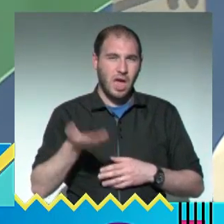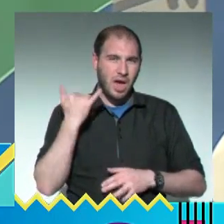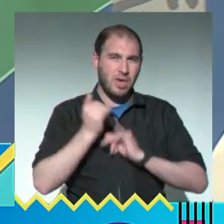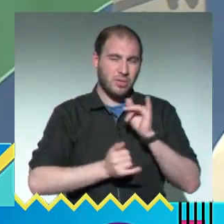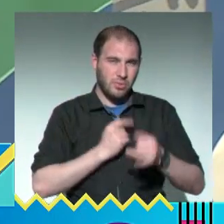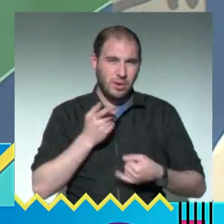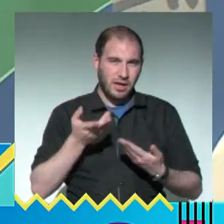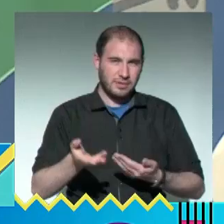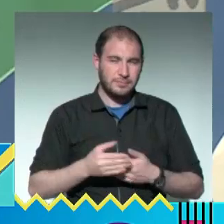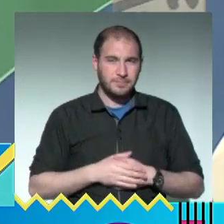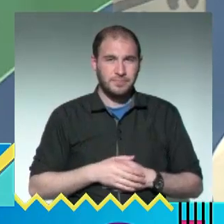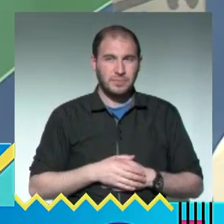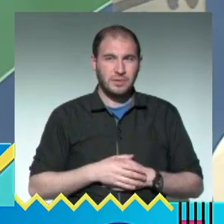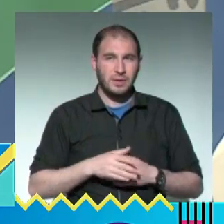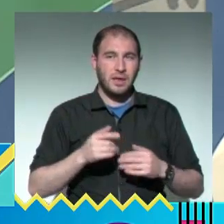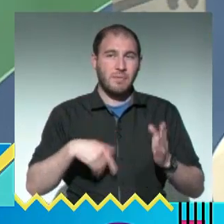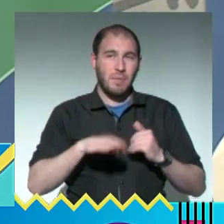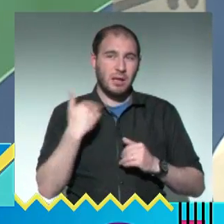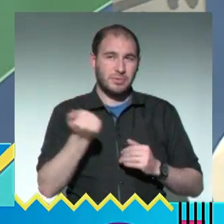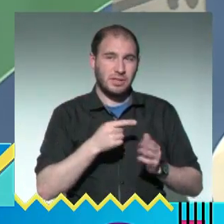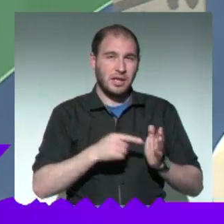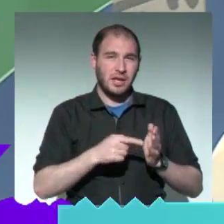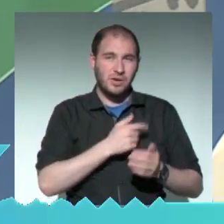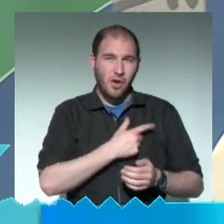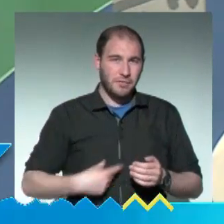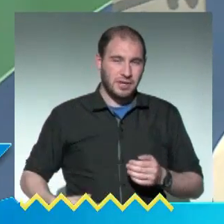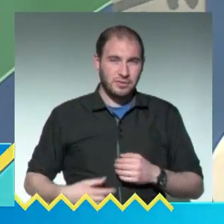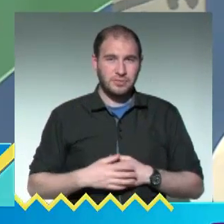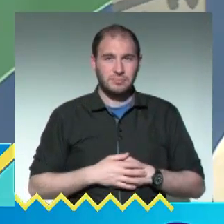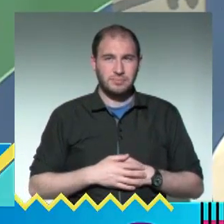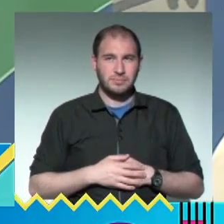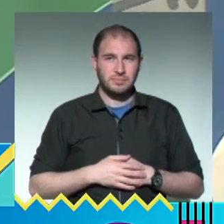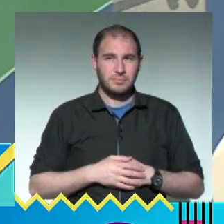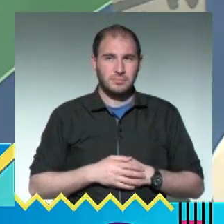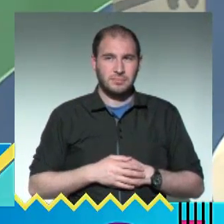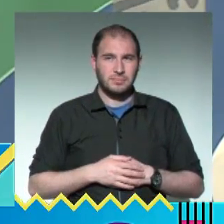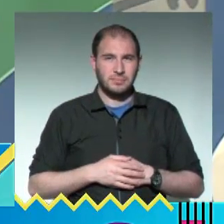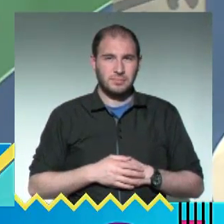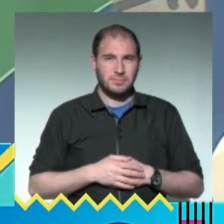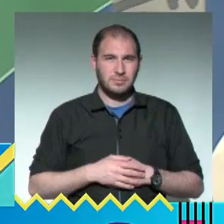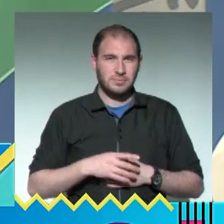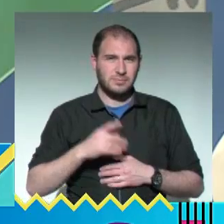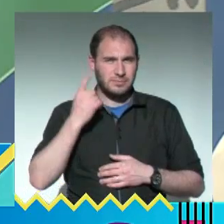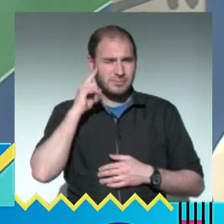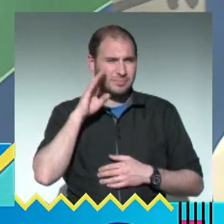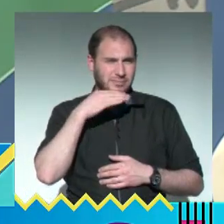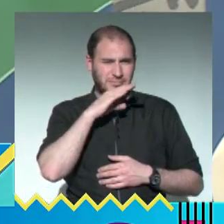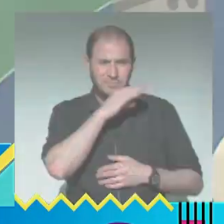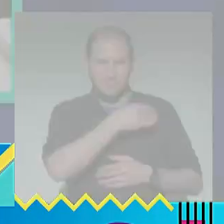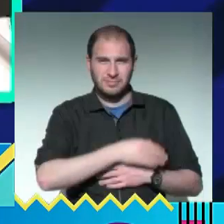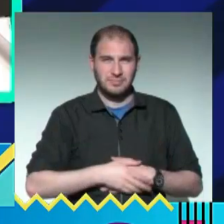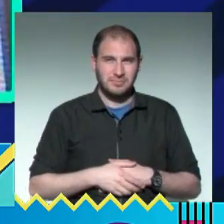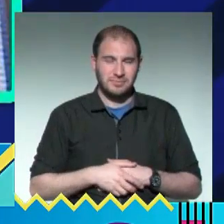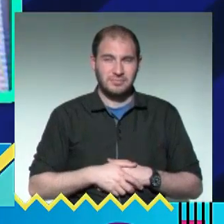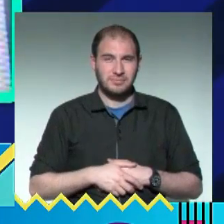presupuesto. Es la carta con los mercados, el gobierno está urgido por empezar a bajar la tasa en pesos porque la economía